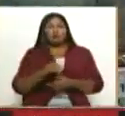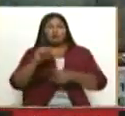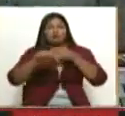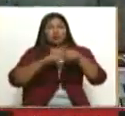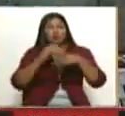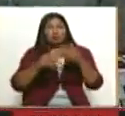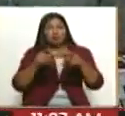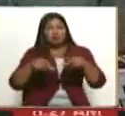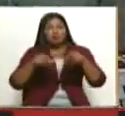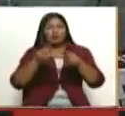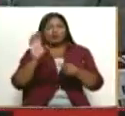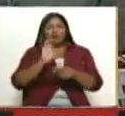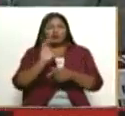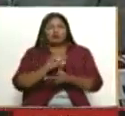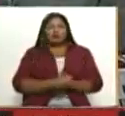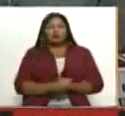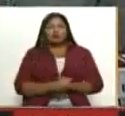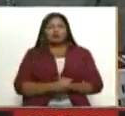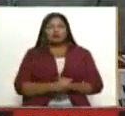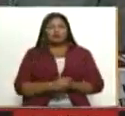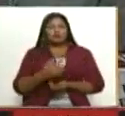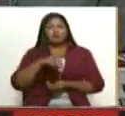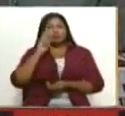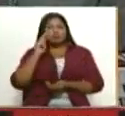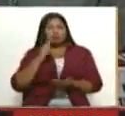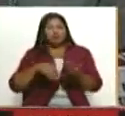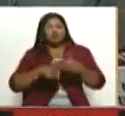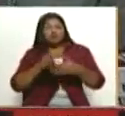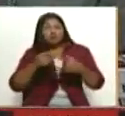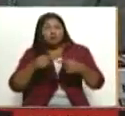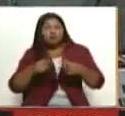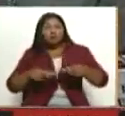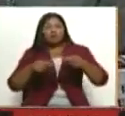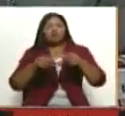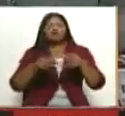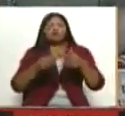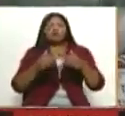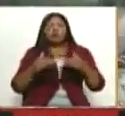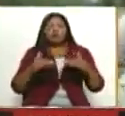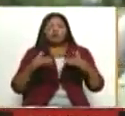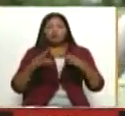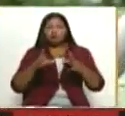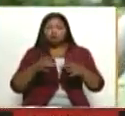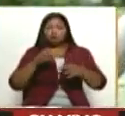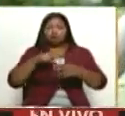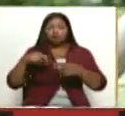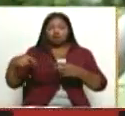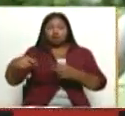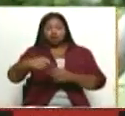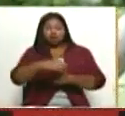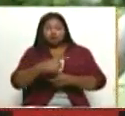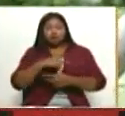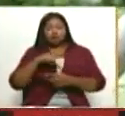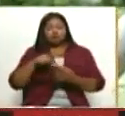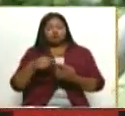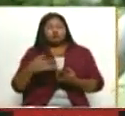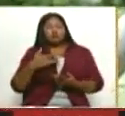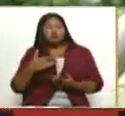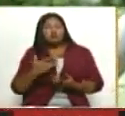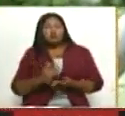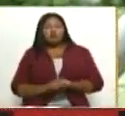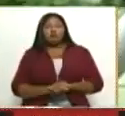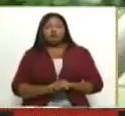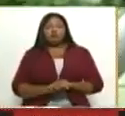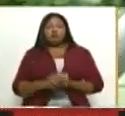aquí a Caracas, ya en un nuevo momento de esta mesa. Un momento que nosotros lo llamamos de un salto